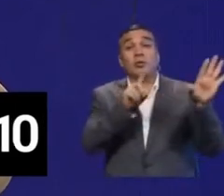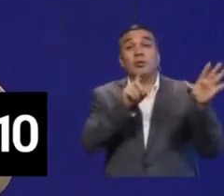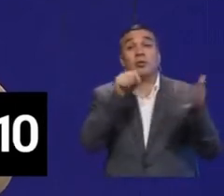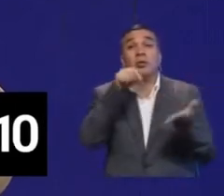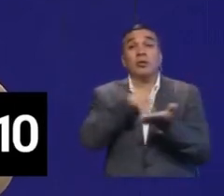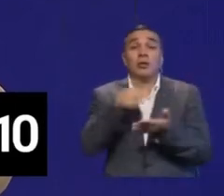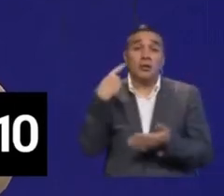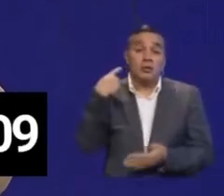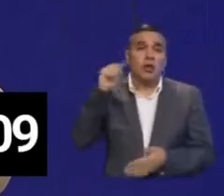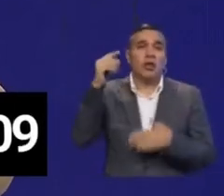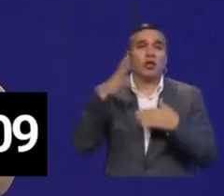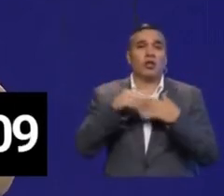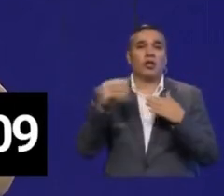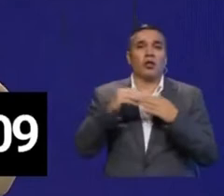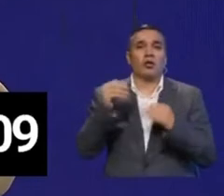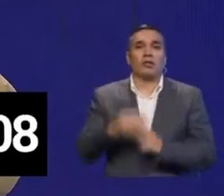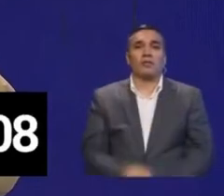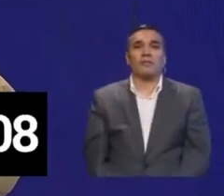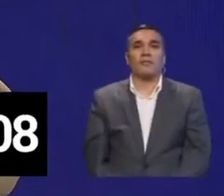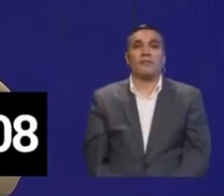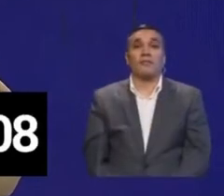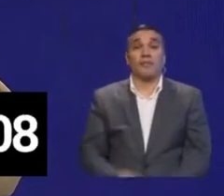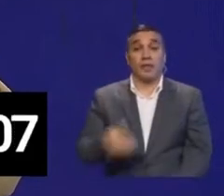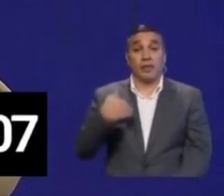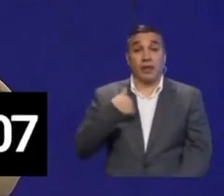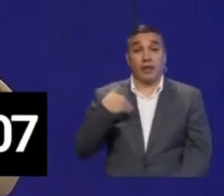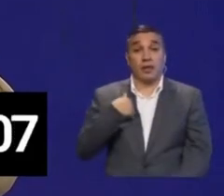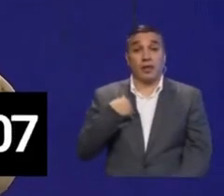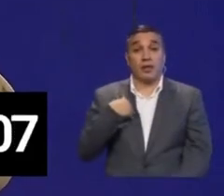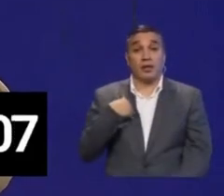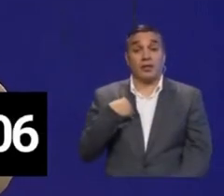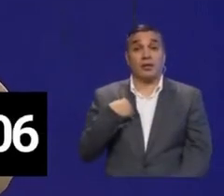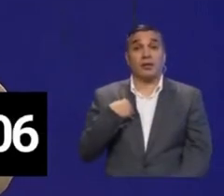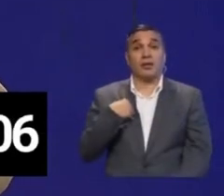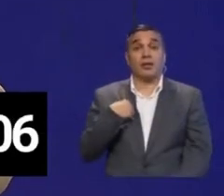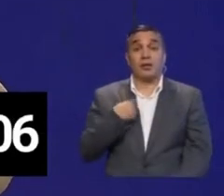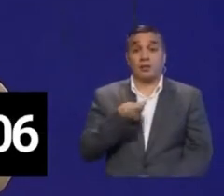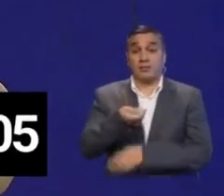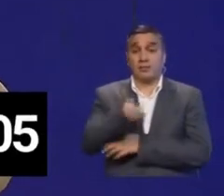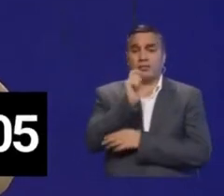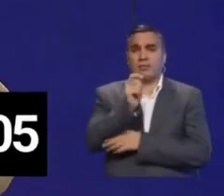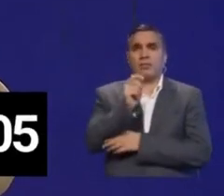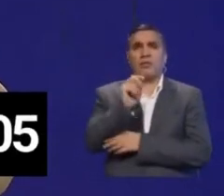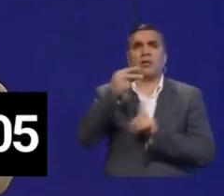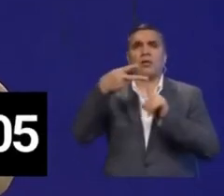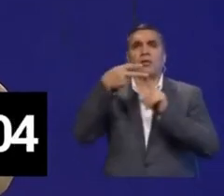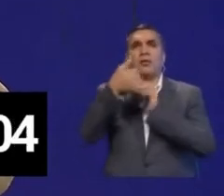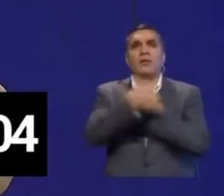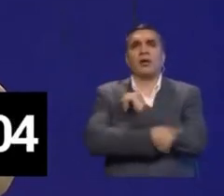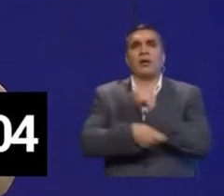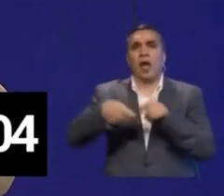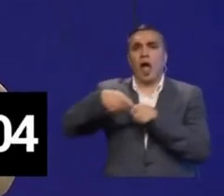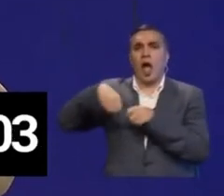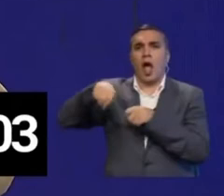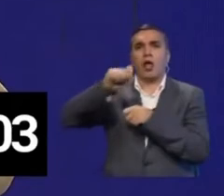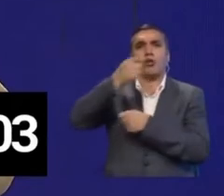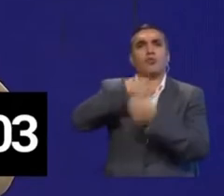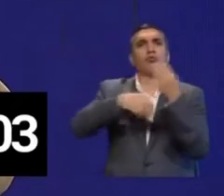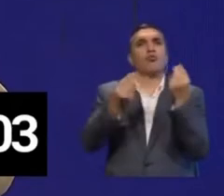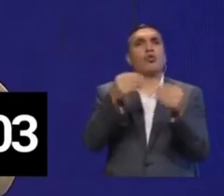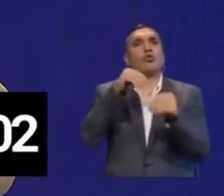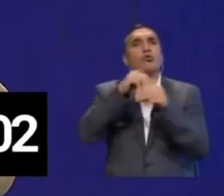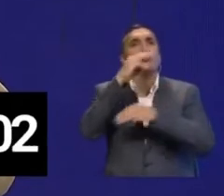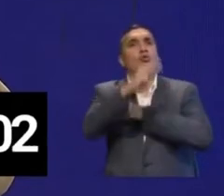mil millones de dólares. Tenemos la pesca, somos el segundo país atunero del mundo